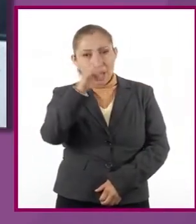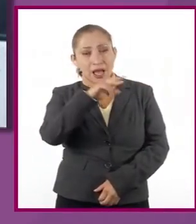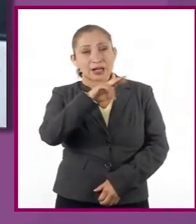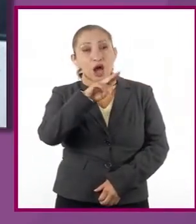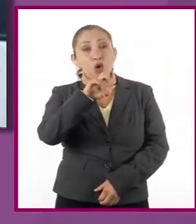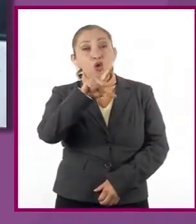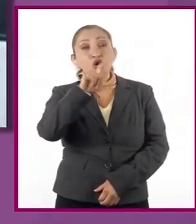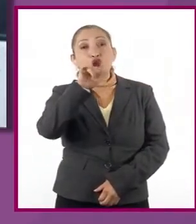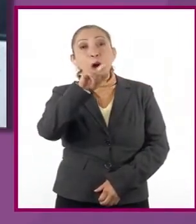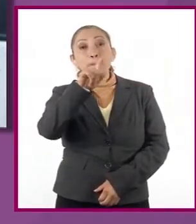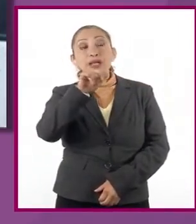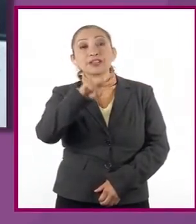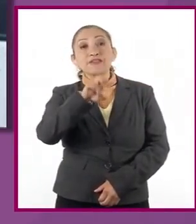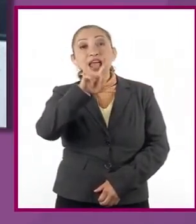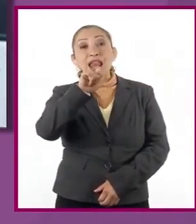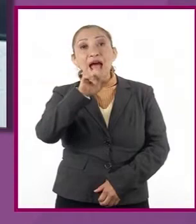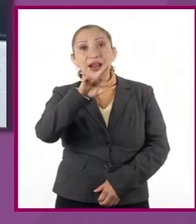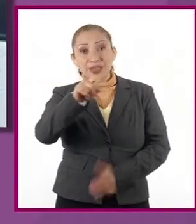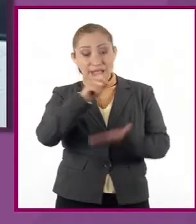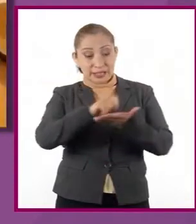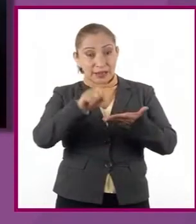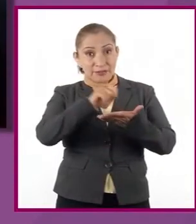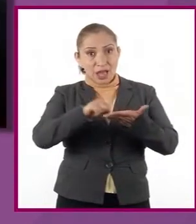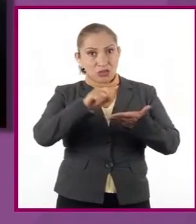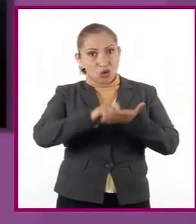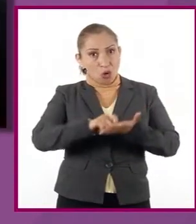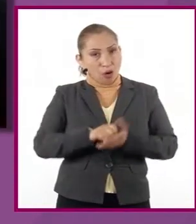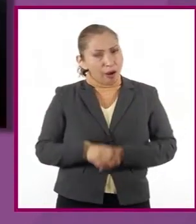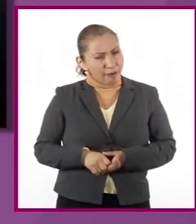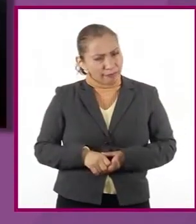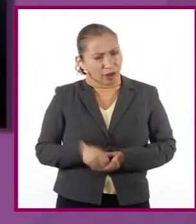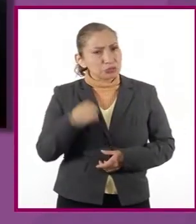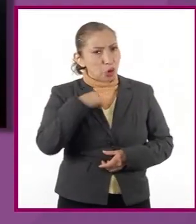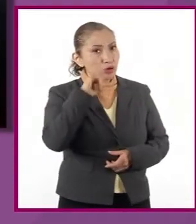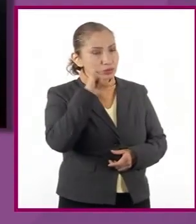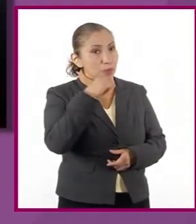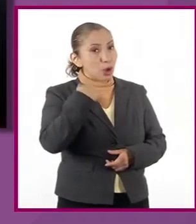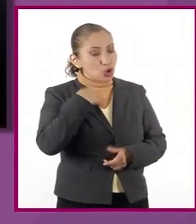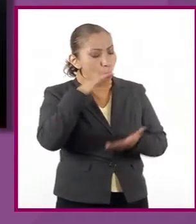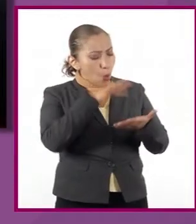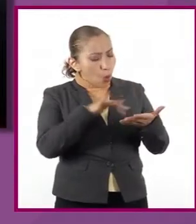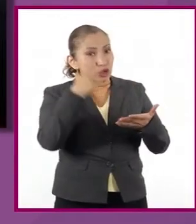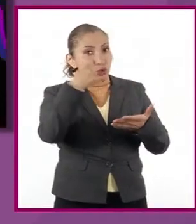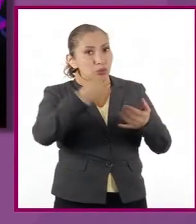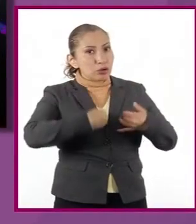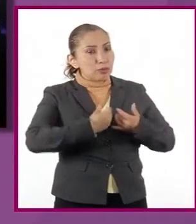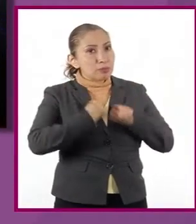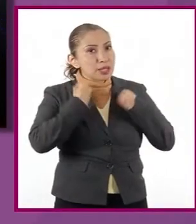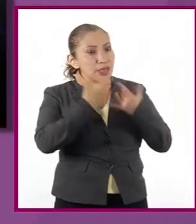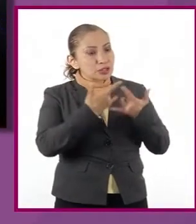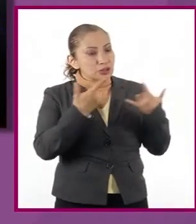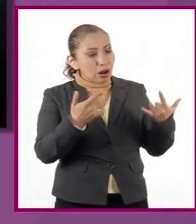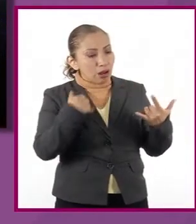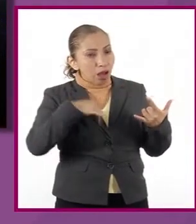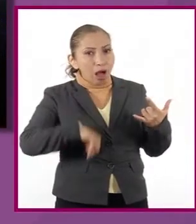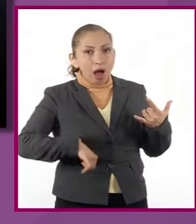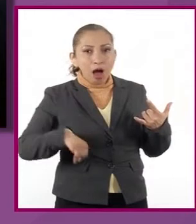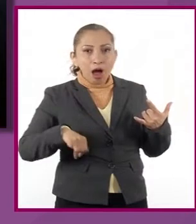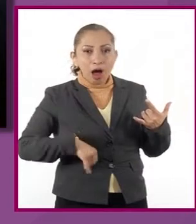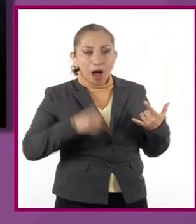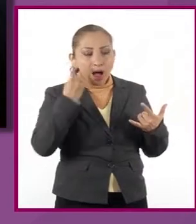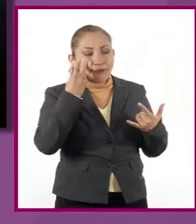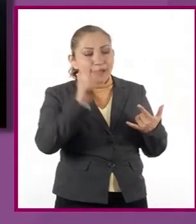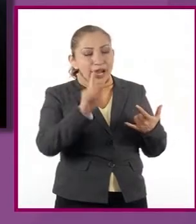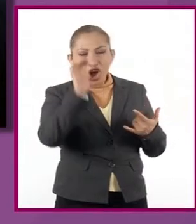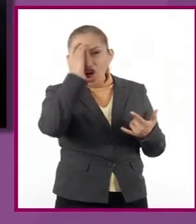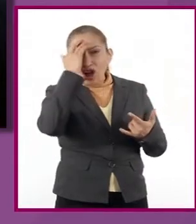López Velarde escribiendo poesía en su escritorio? Yo sí, porque estuve leyendo su biografía y me interesó tanto que me dieron